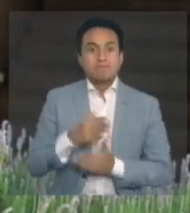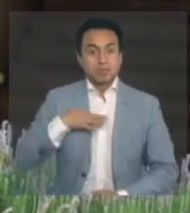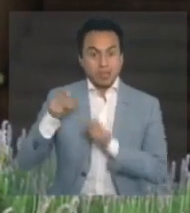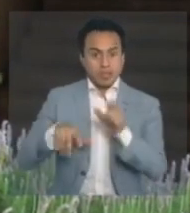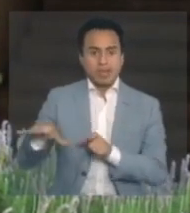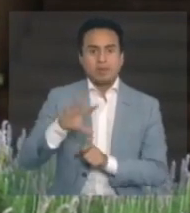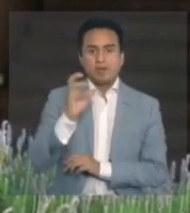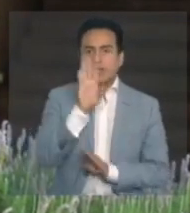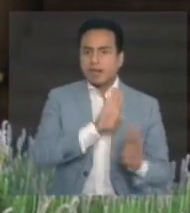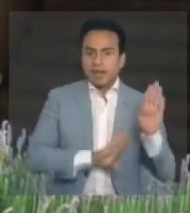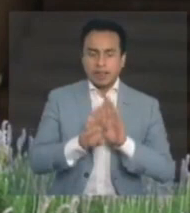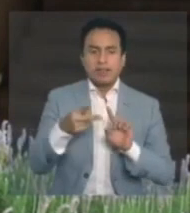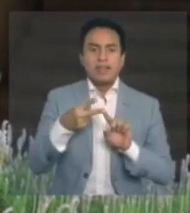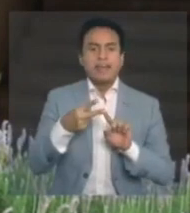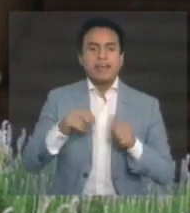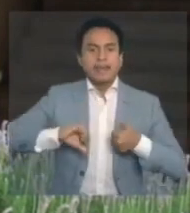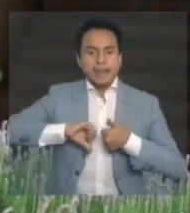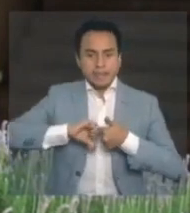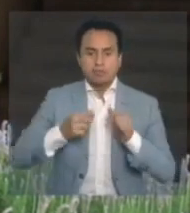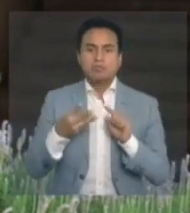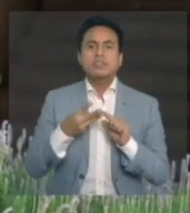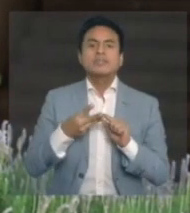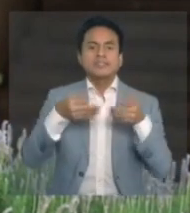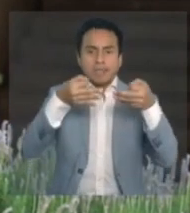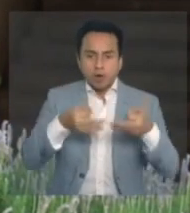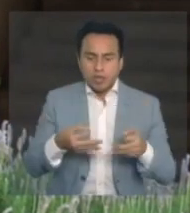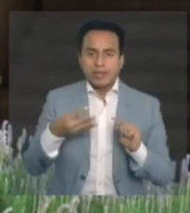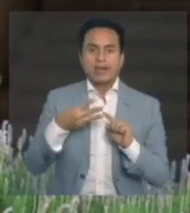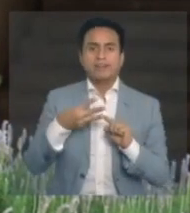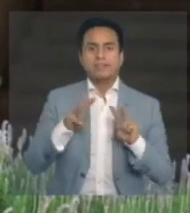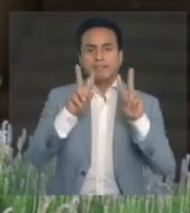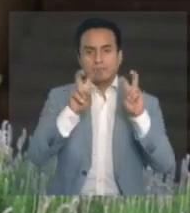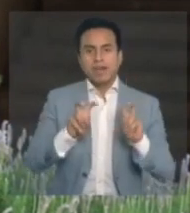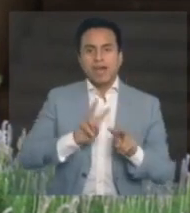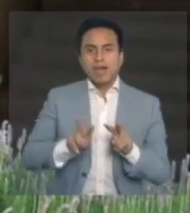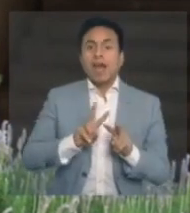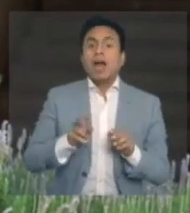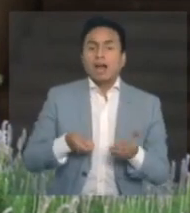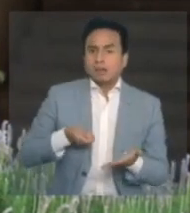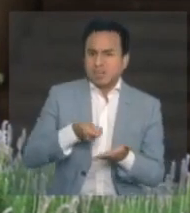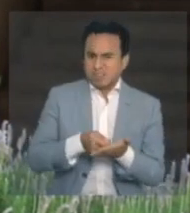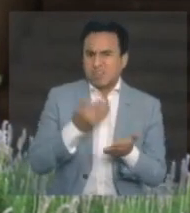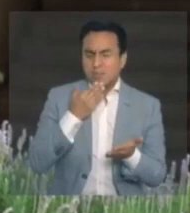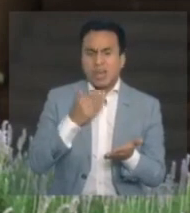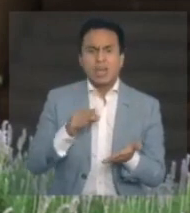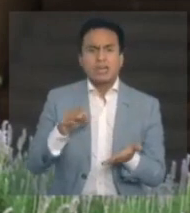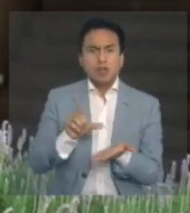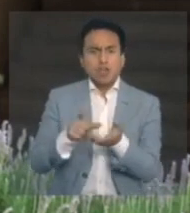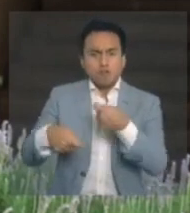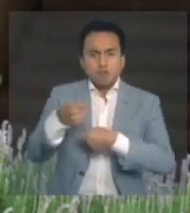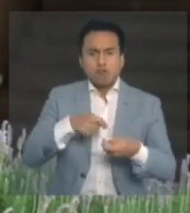materia medioambiental, en materia de agenda de género, en materia de seguridad, en materia de reparación también a locatarios afectados por